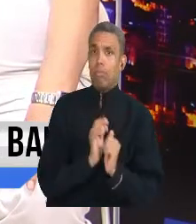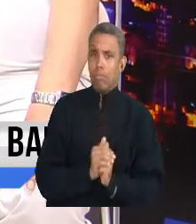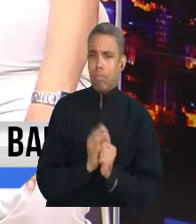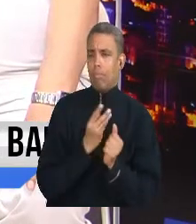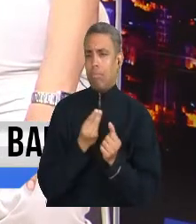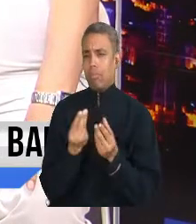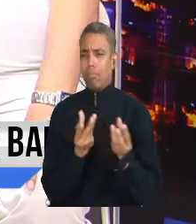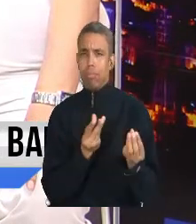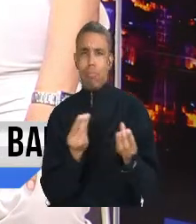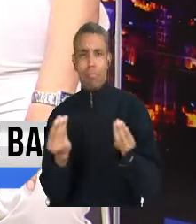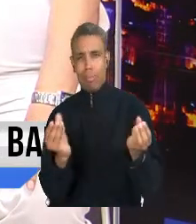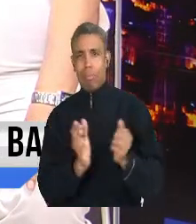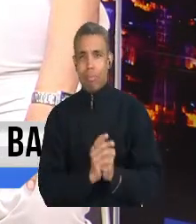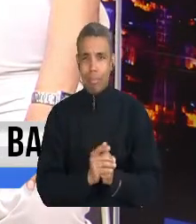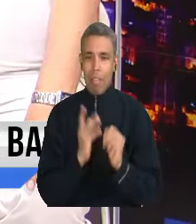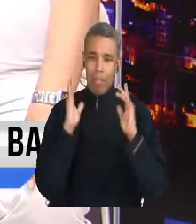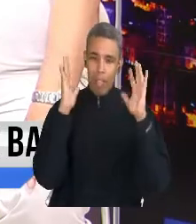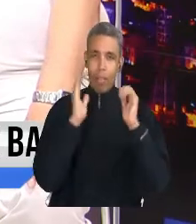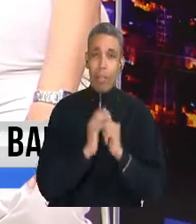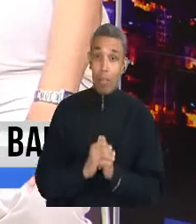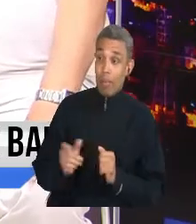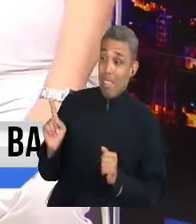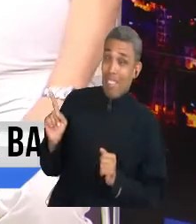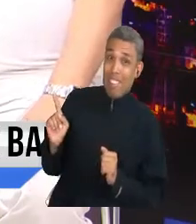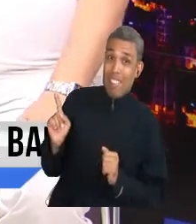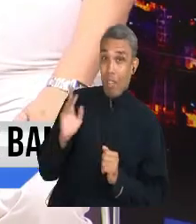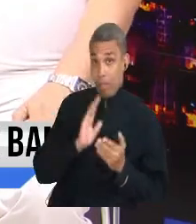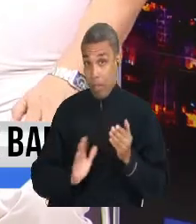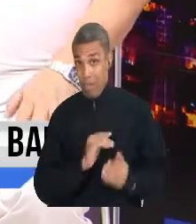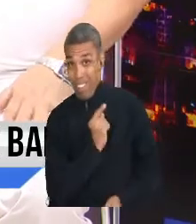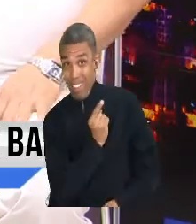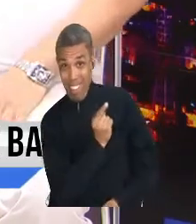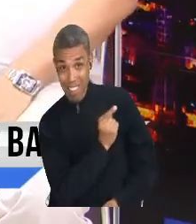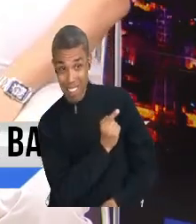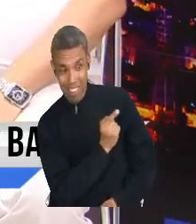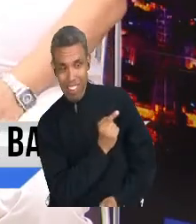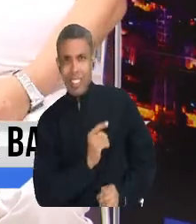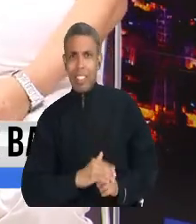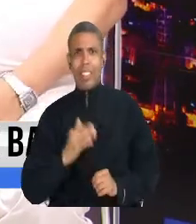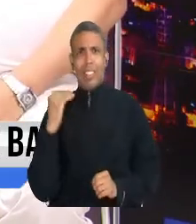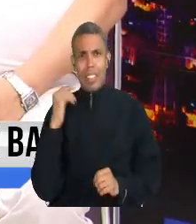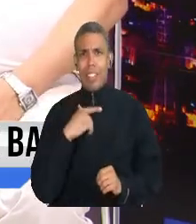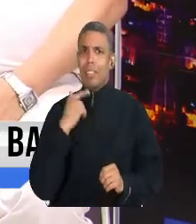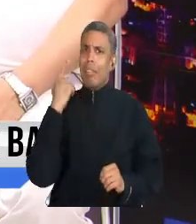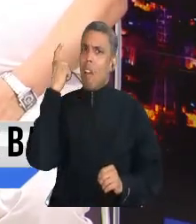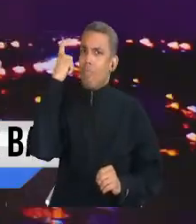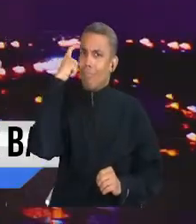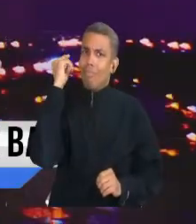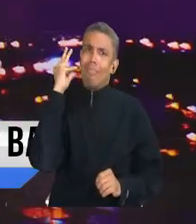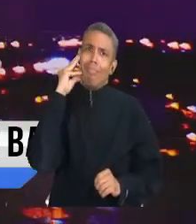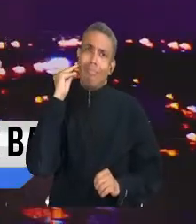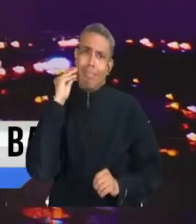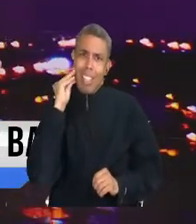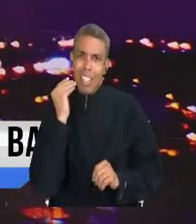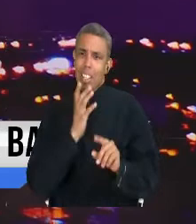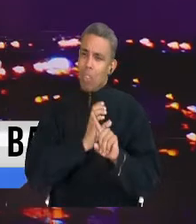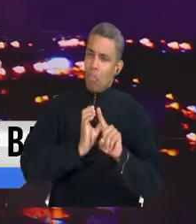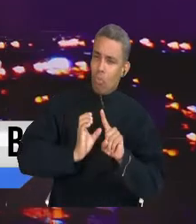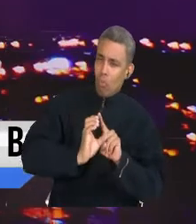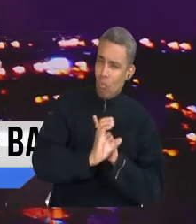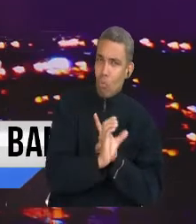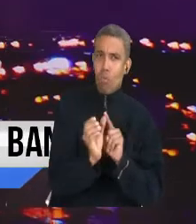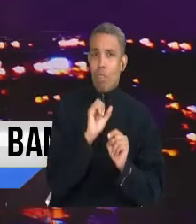la caja, pero me dicen que él toca el acordeón. Tuvo bonita la reunión con los jurados, ¿cierto? ¿Qué? Sí, lógicamente una integración, de verdad, y agradecimiento a la Fundación